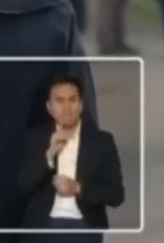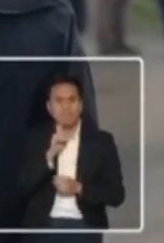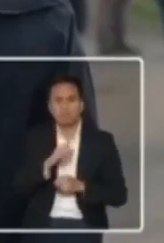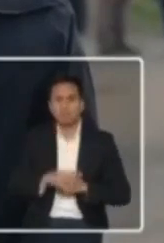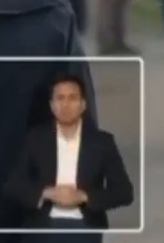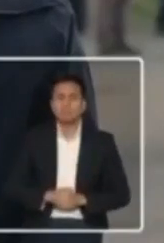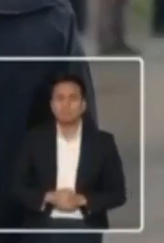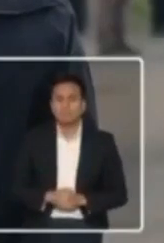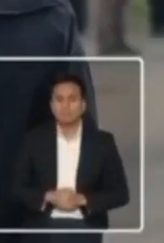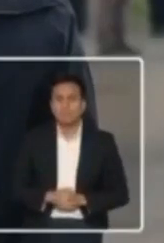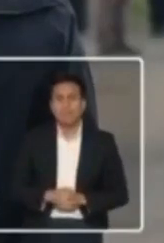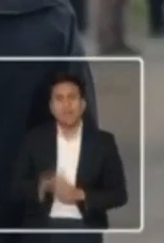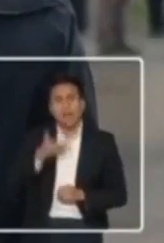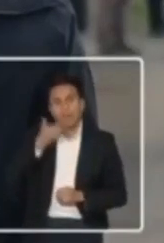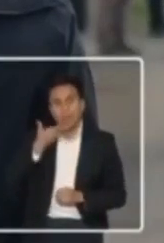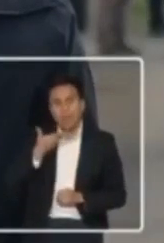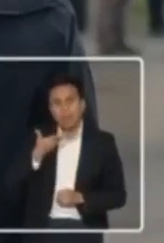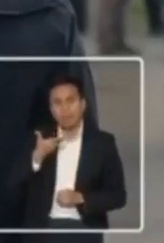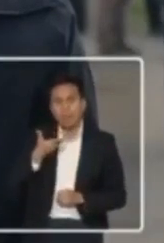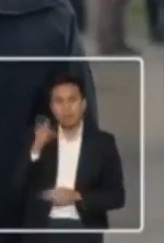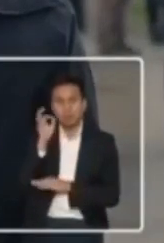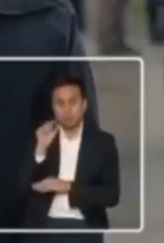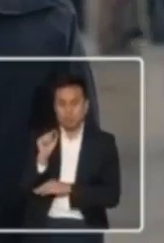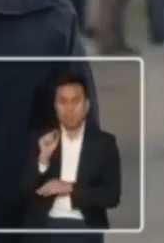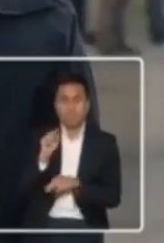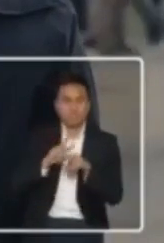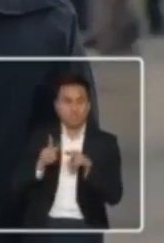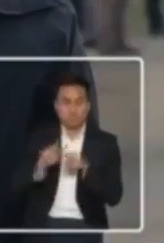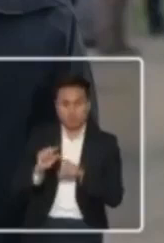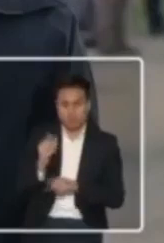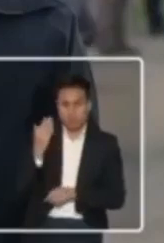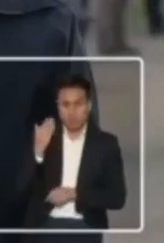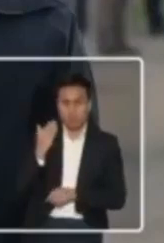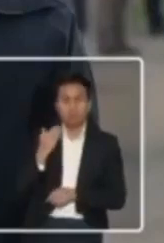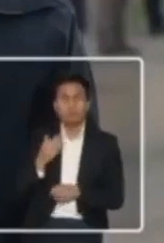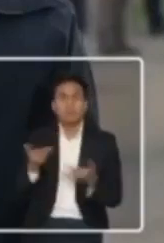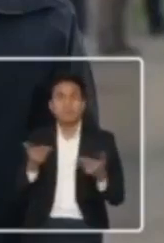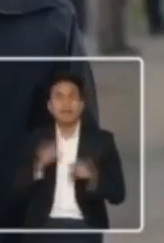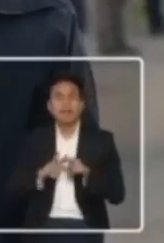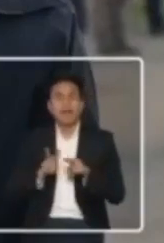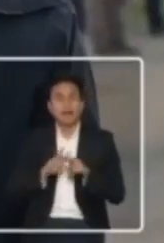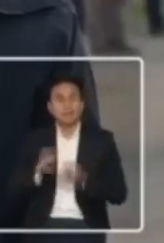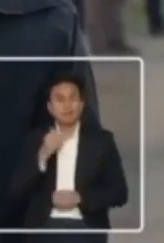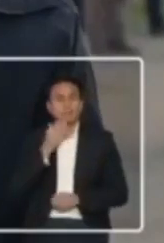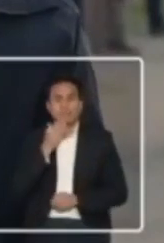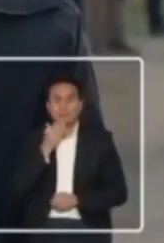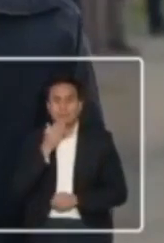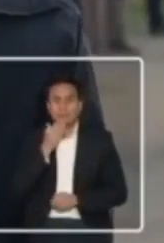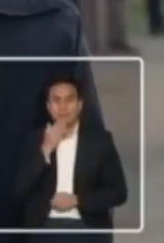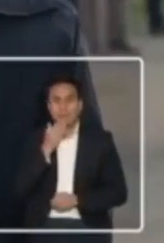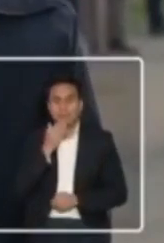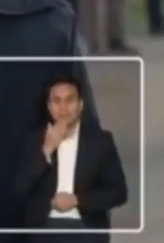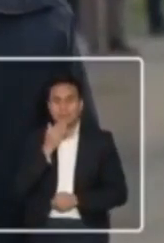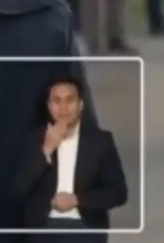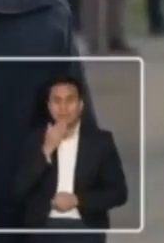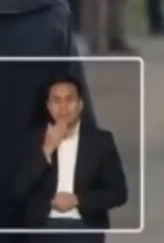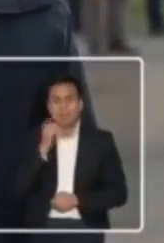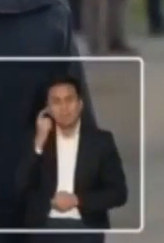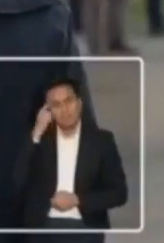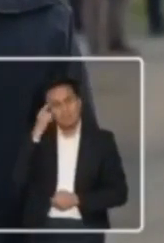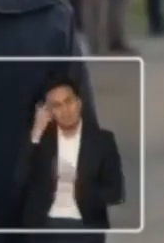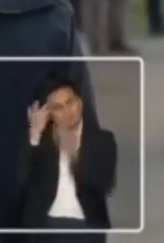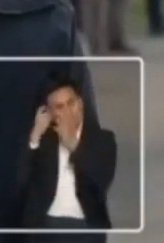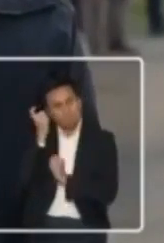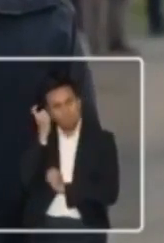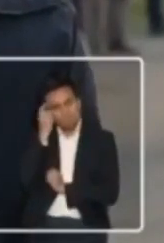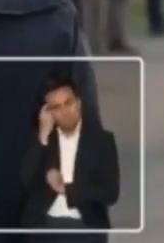Y lo que hemos hablado en esta pequeña reunión que sostuvimos es que lo hagamos también con racionalidad,